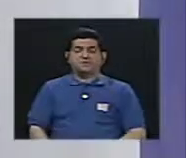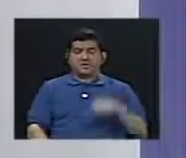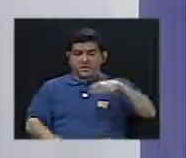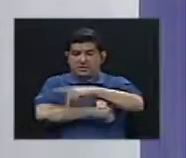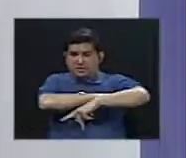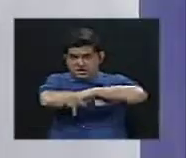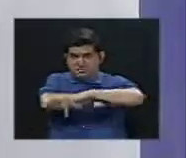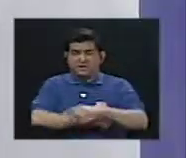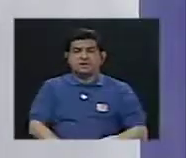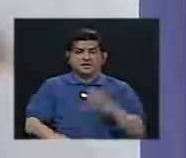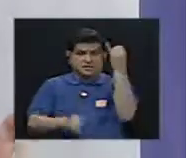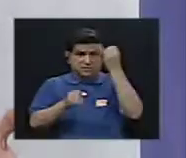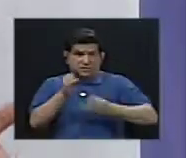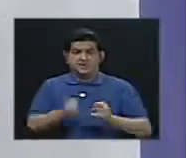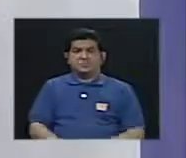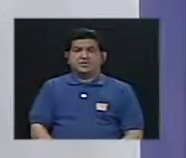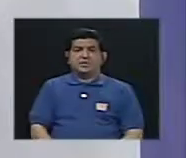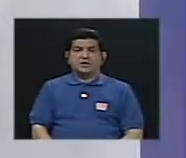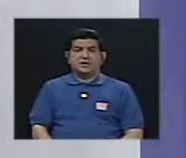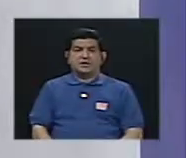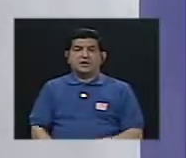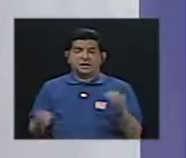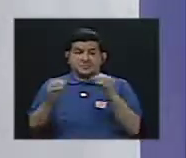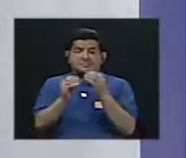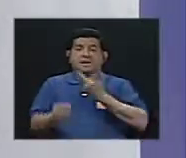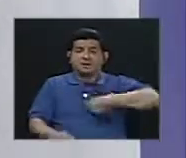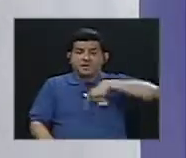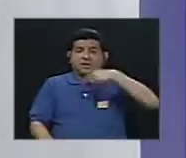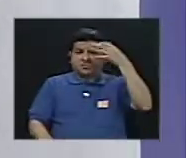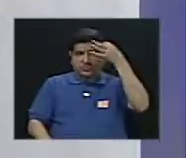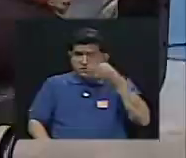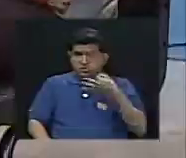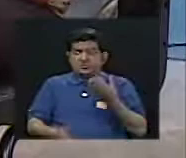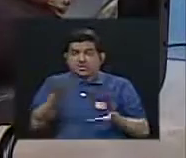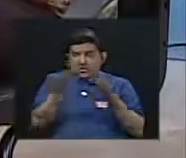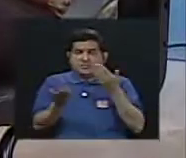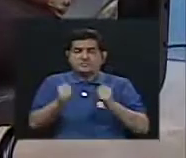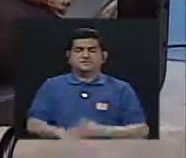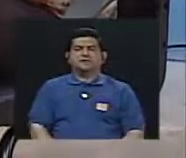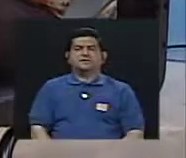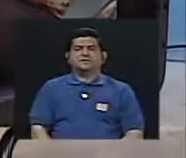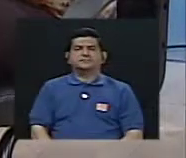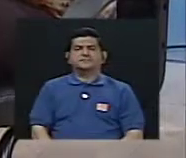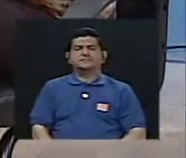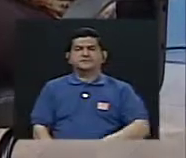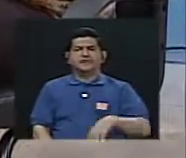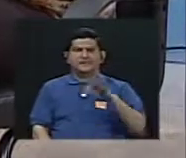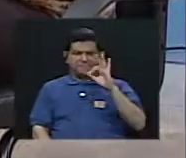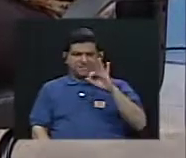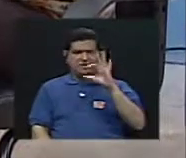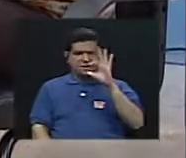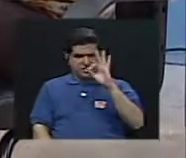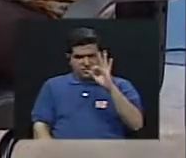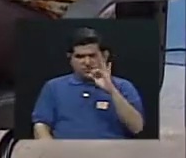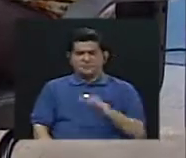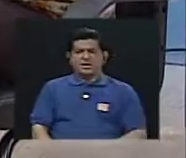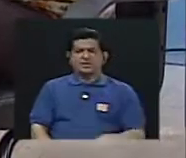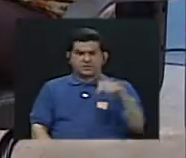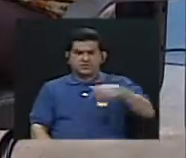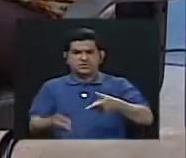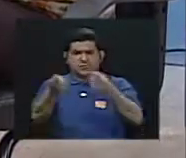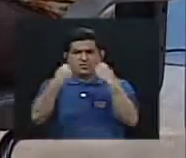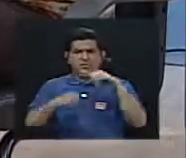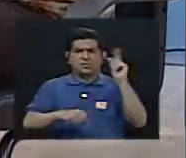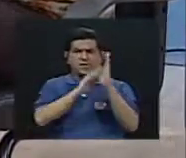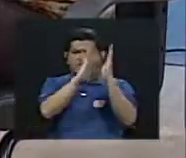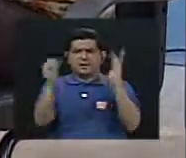y que al final nos deben ser más de lo que pensamos que éramos. Claro. Y Fernando Fallas asiste hoy al lunes de